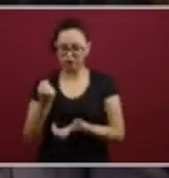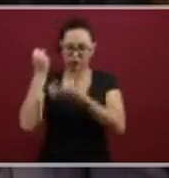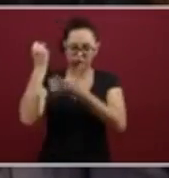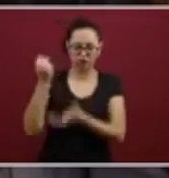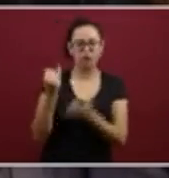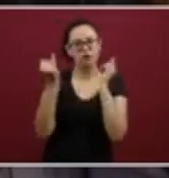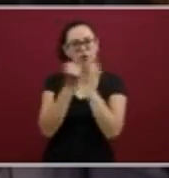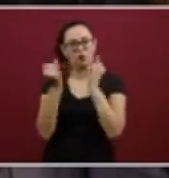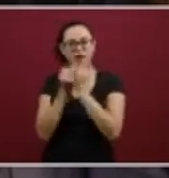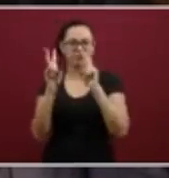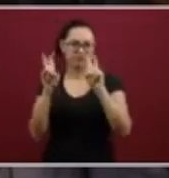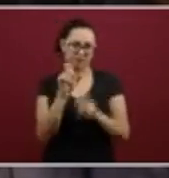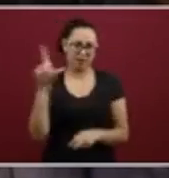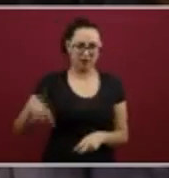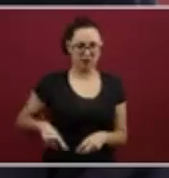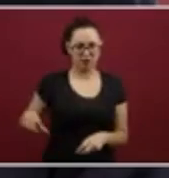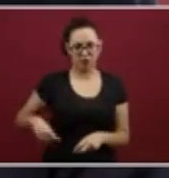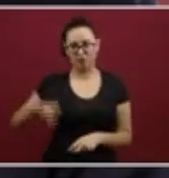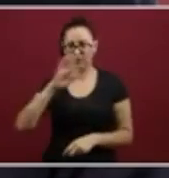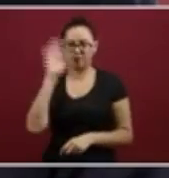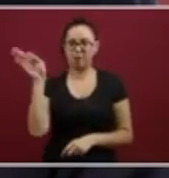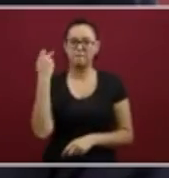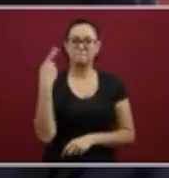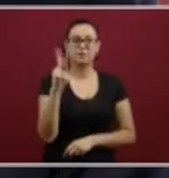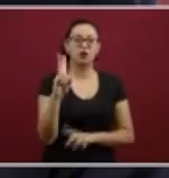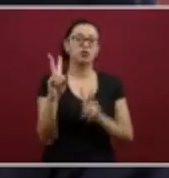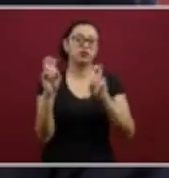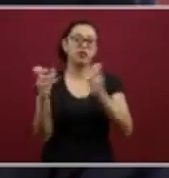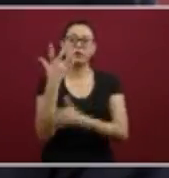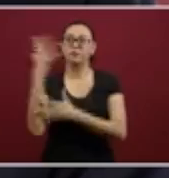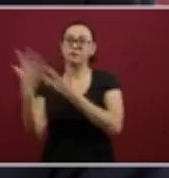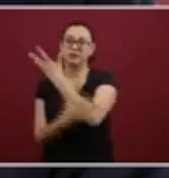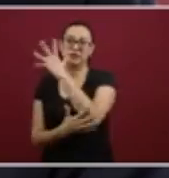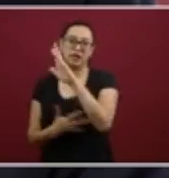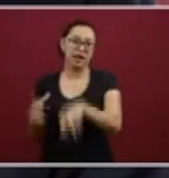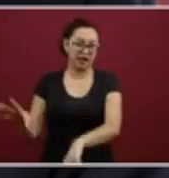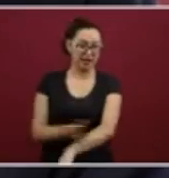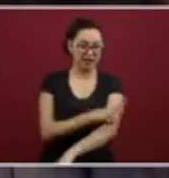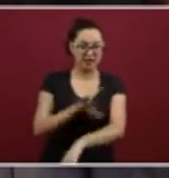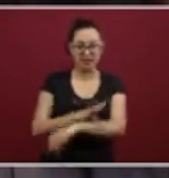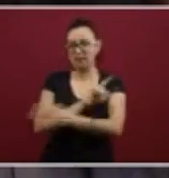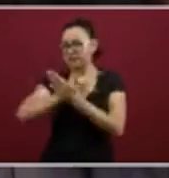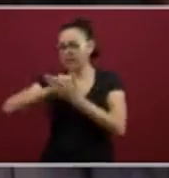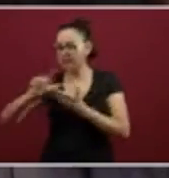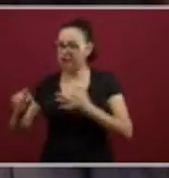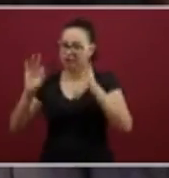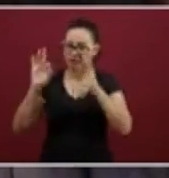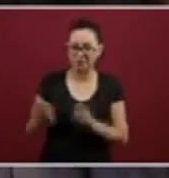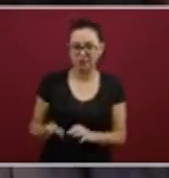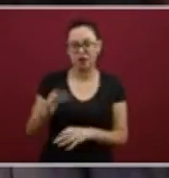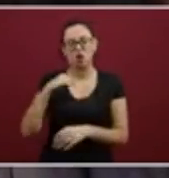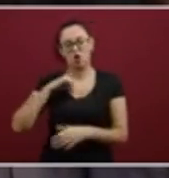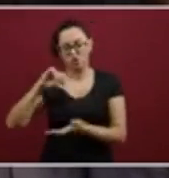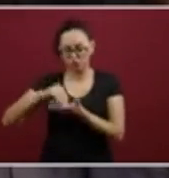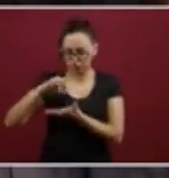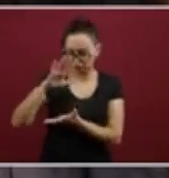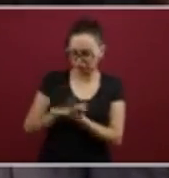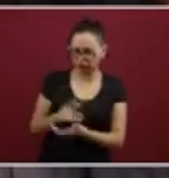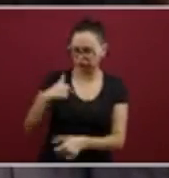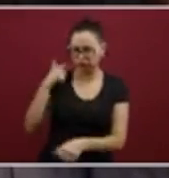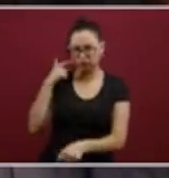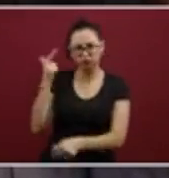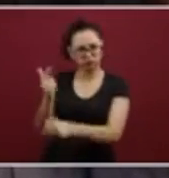federal, pero para las cuestiones del medio ambiente, de las energías limpias. Hoy documentamos la existencia de este